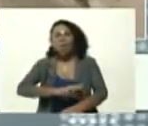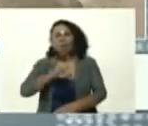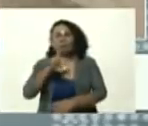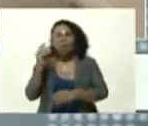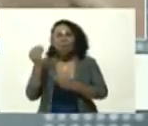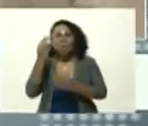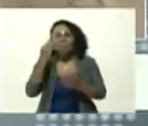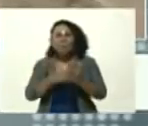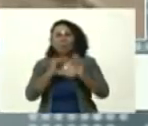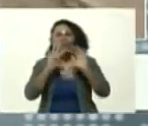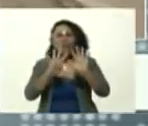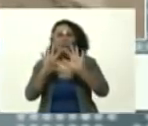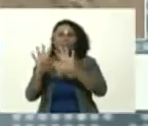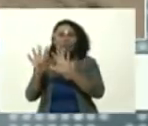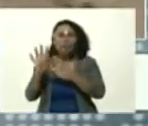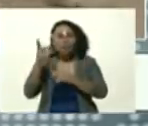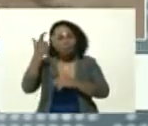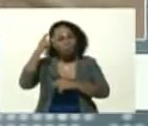en